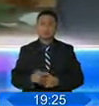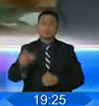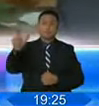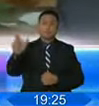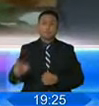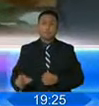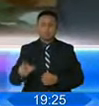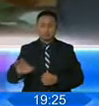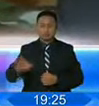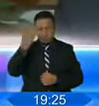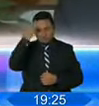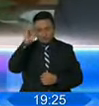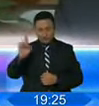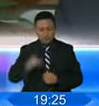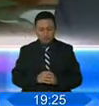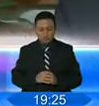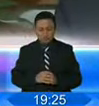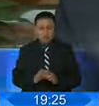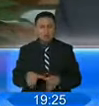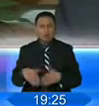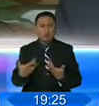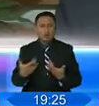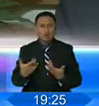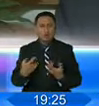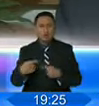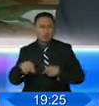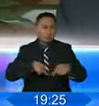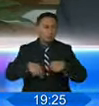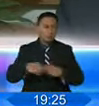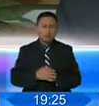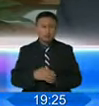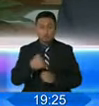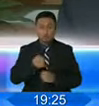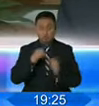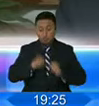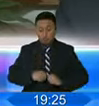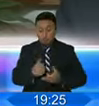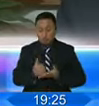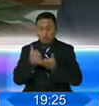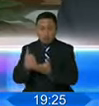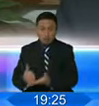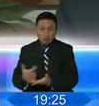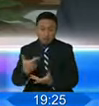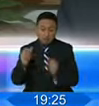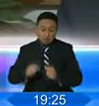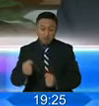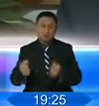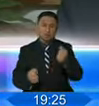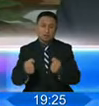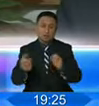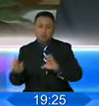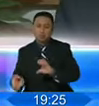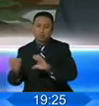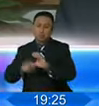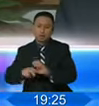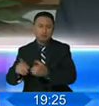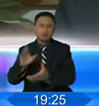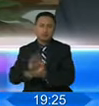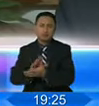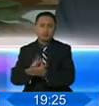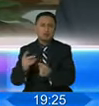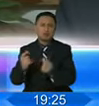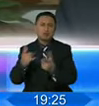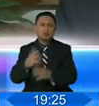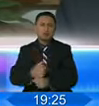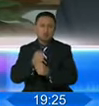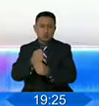decide básicamente cómo quiere moverse en la ciudad y nosotros facilitamos que ese recogido sea lo más tranquilo, rápido